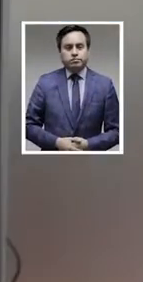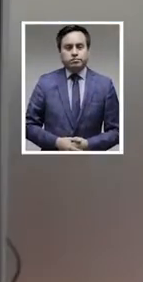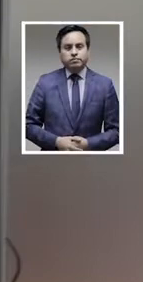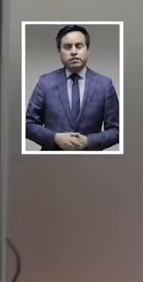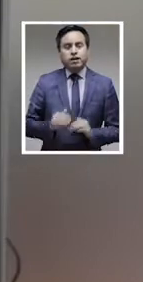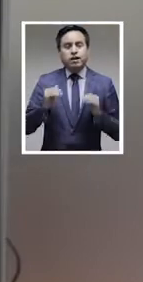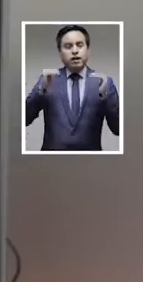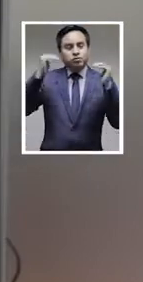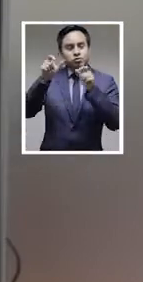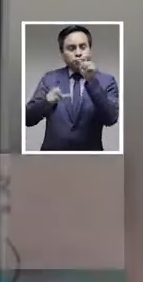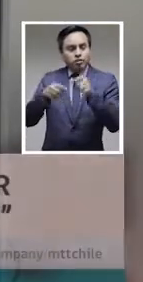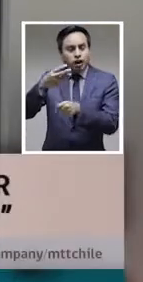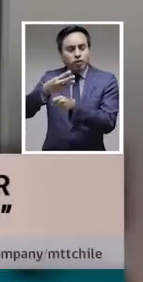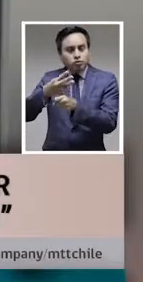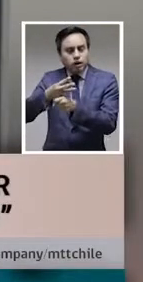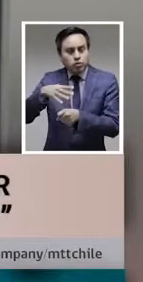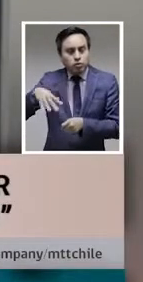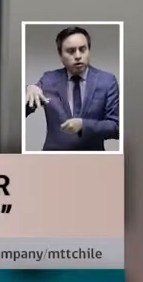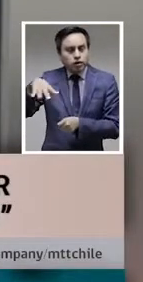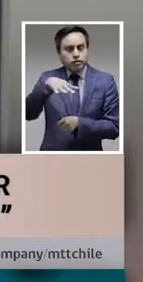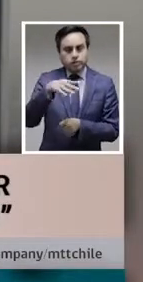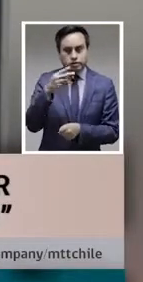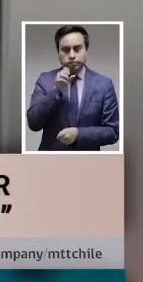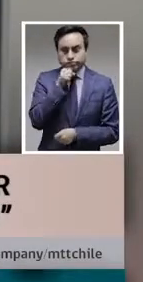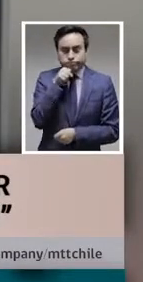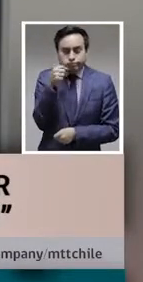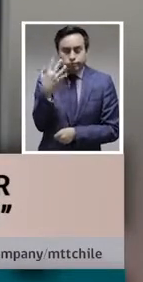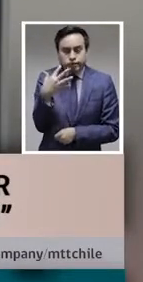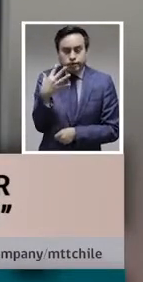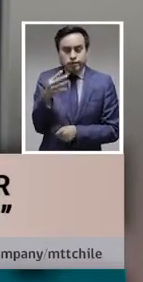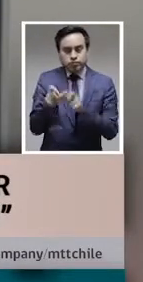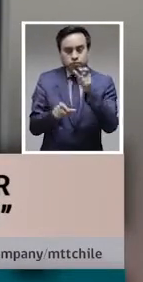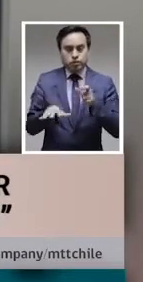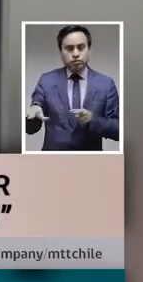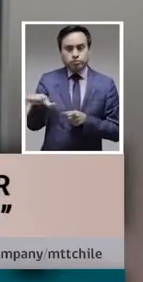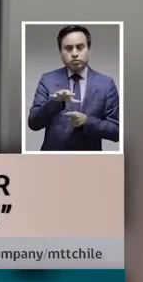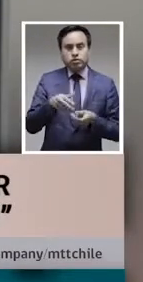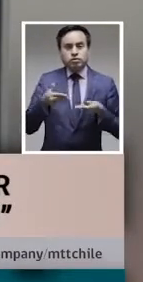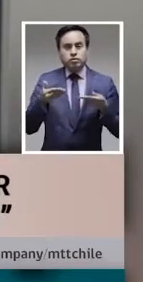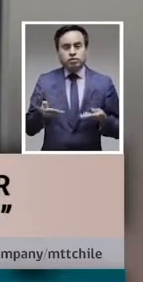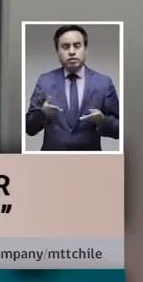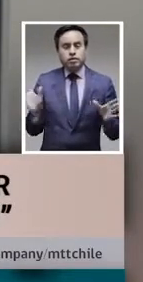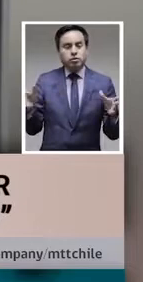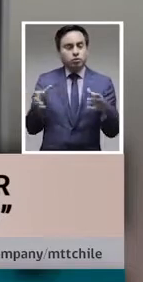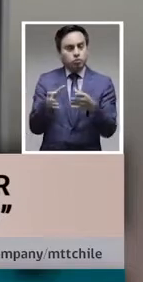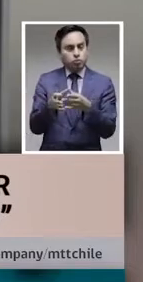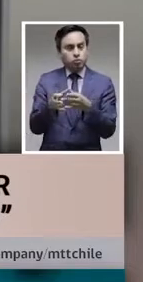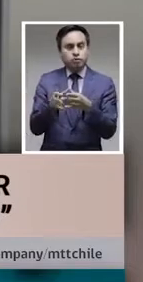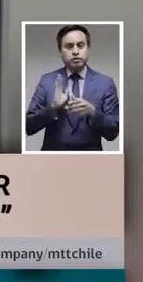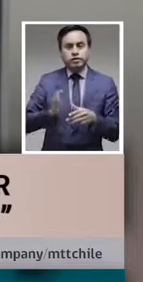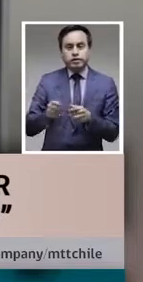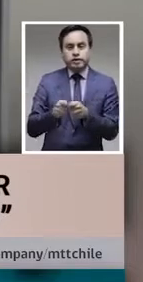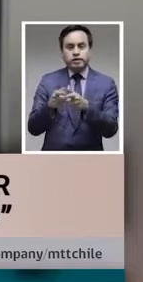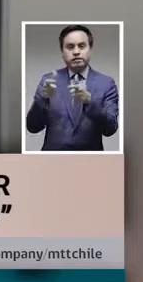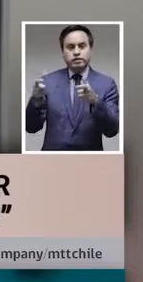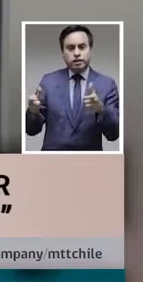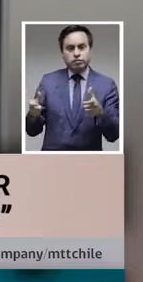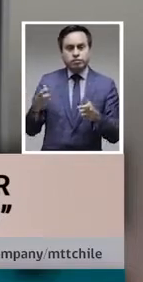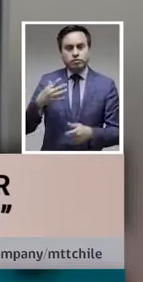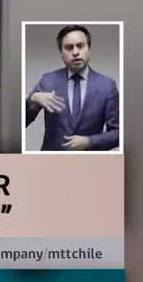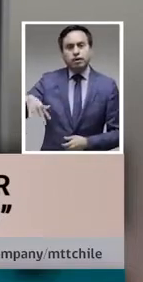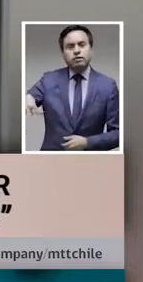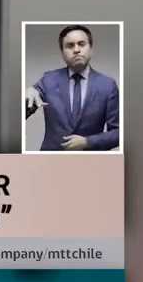Los adultos mayores son parte importante de la población actualmente y es un grupo que va a seguir creciendo y va a